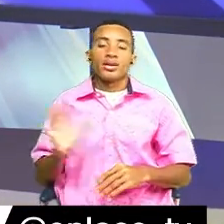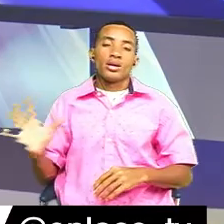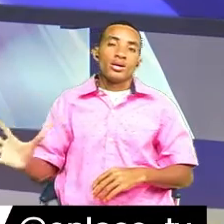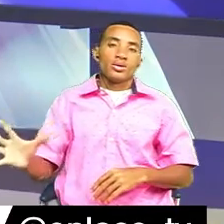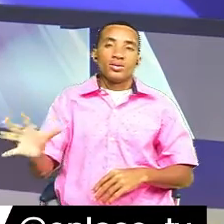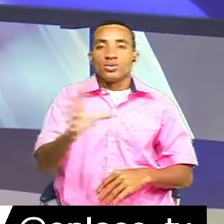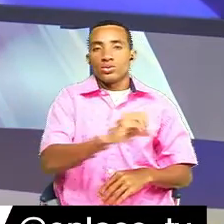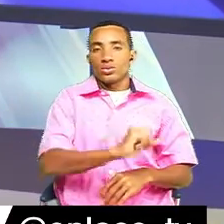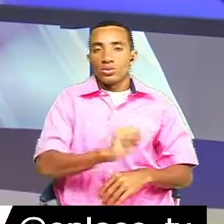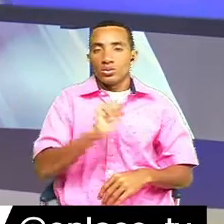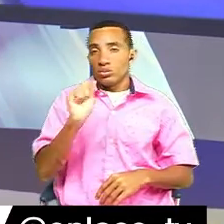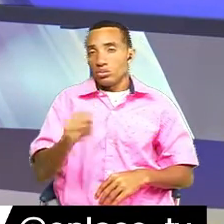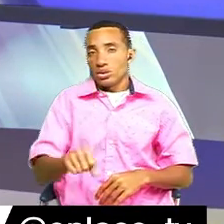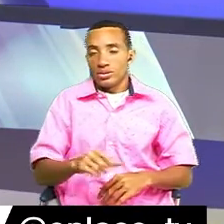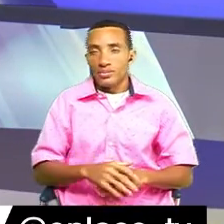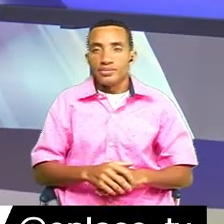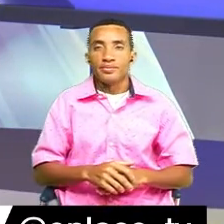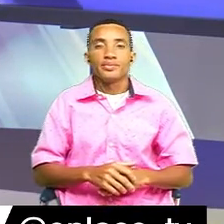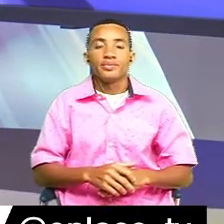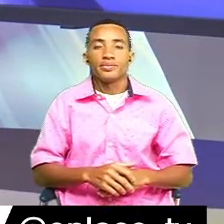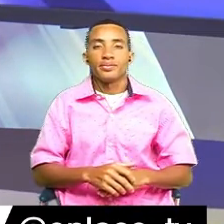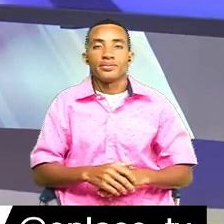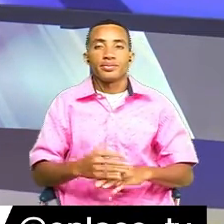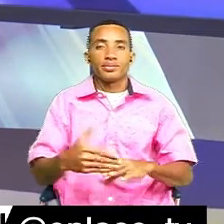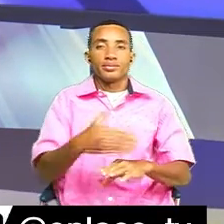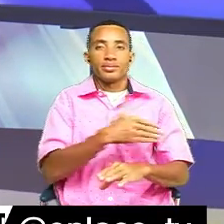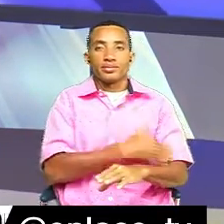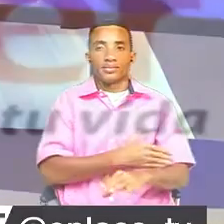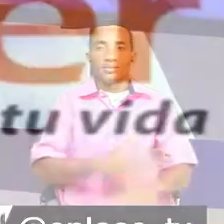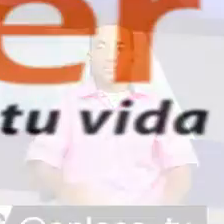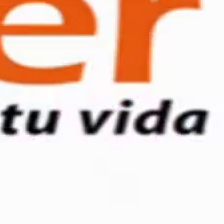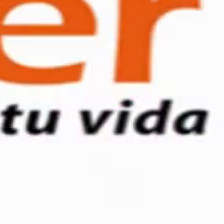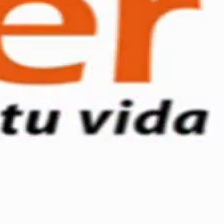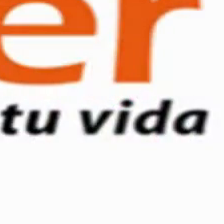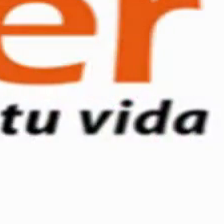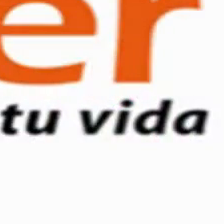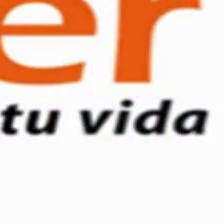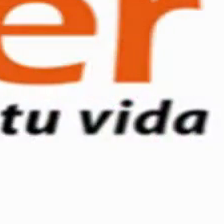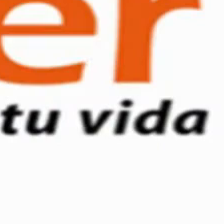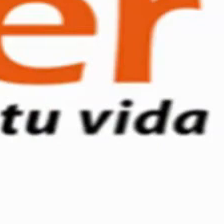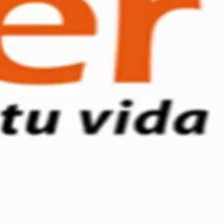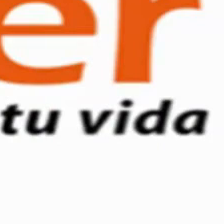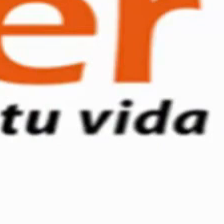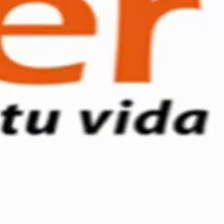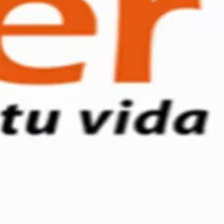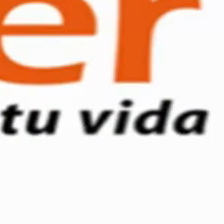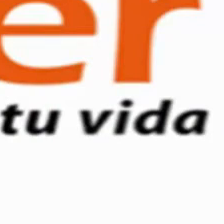para que hagan parte de este evento tan importante. Antes de despedirnos, les recuerdo, materiales eléctricos,